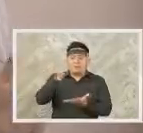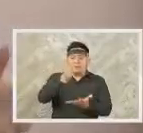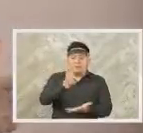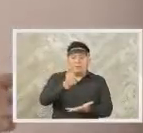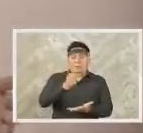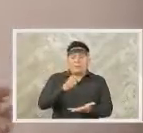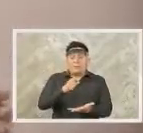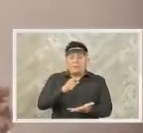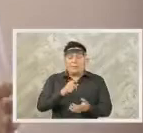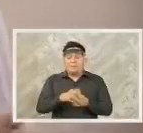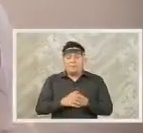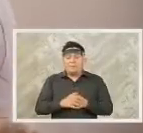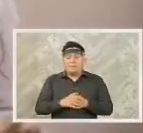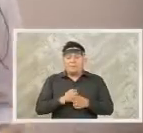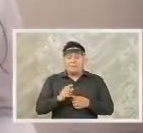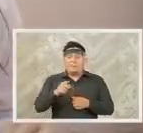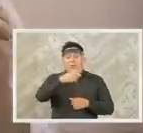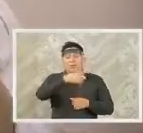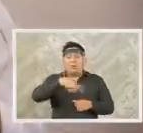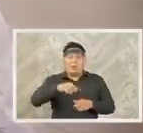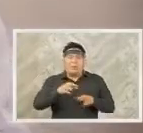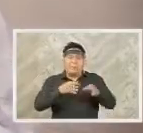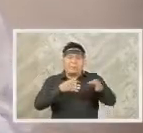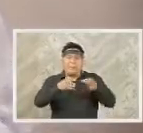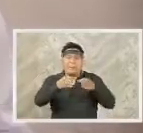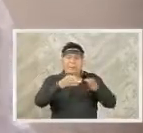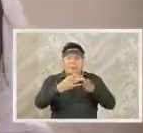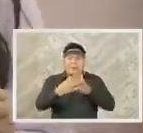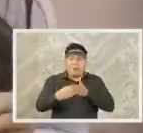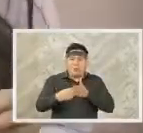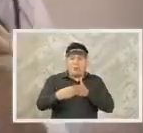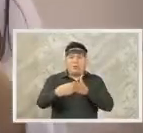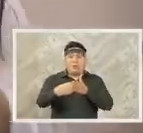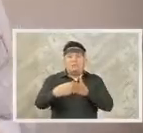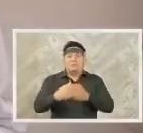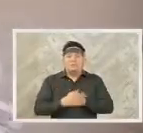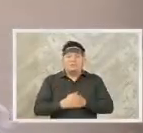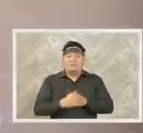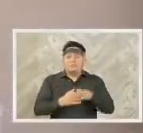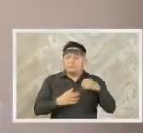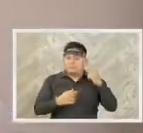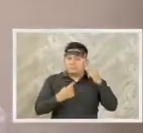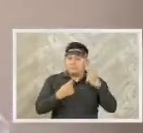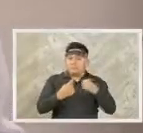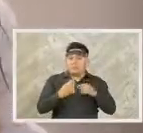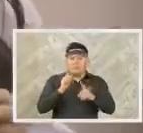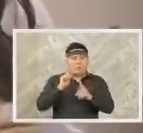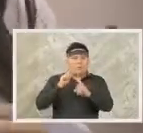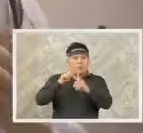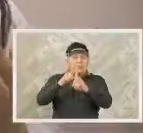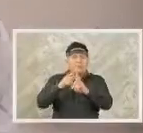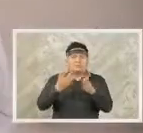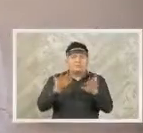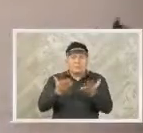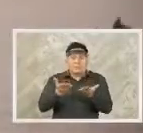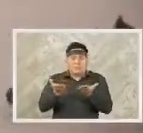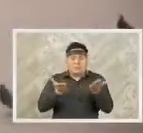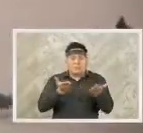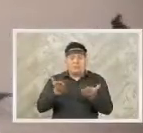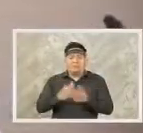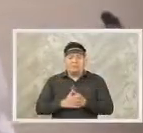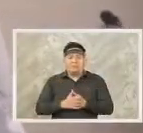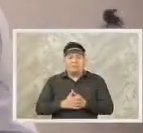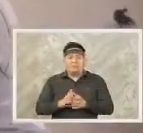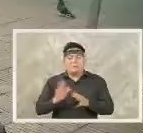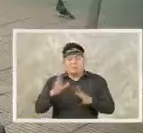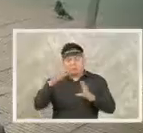ente territorial se deben orientar para el estricto cumplimiento de las metas en bienes y servicios previstos dentro